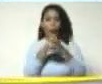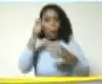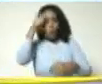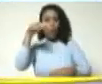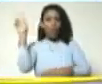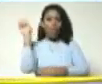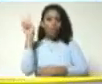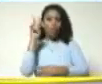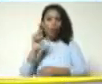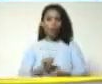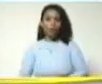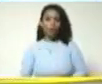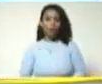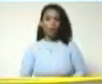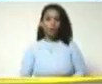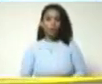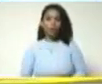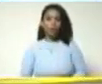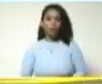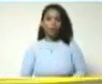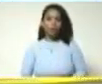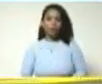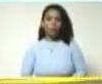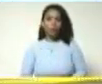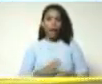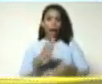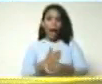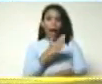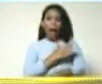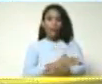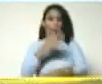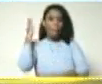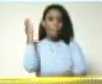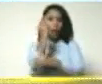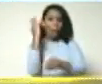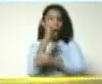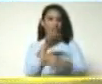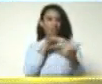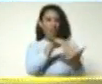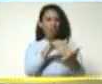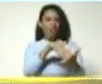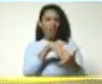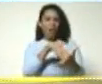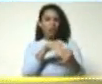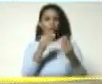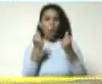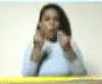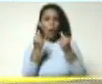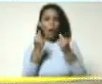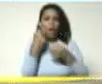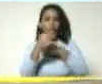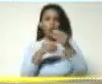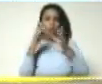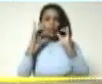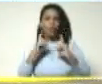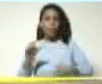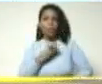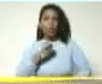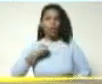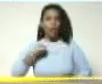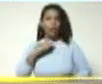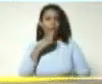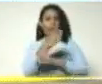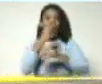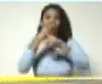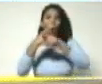venezolana que ante las sanciones y la guerra económica tomó una decisión personal de migrar a